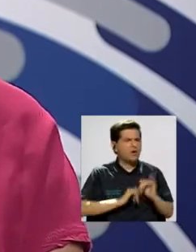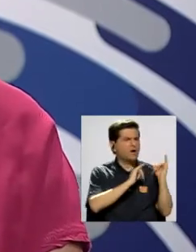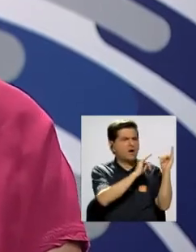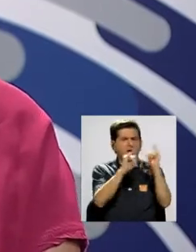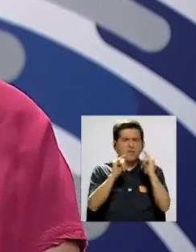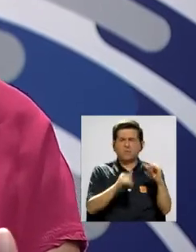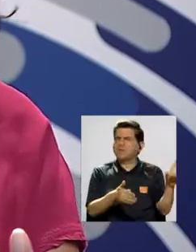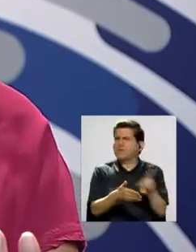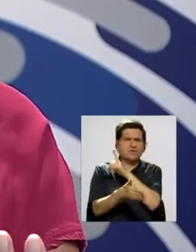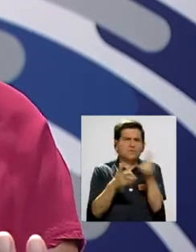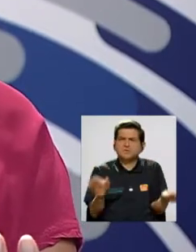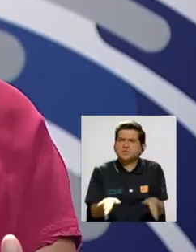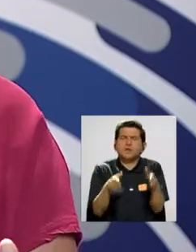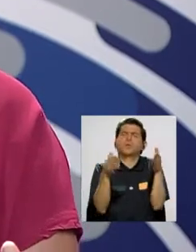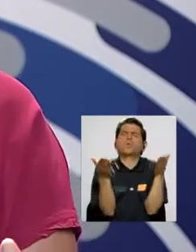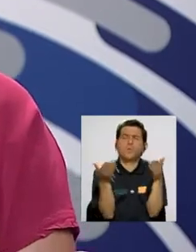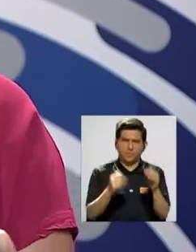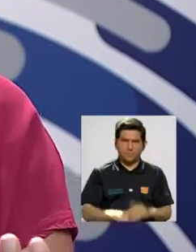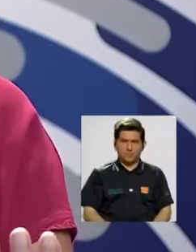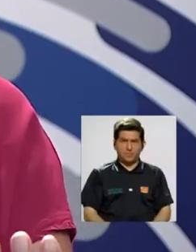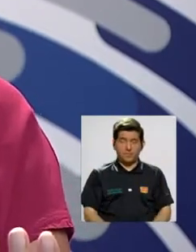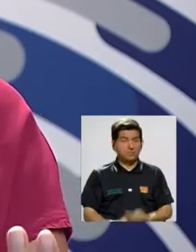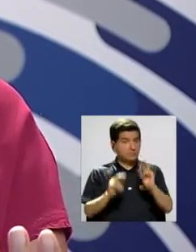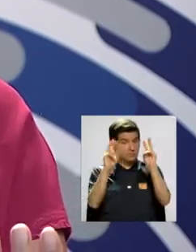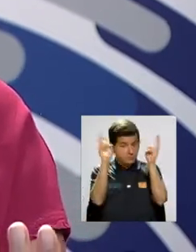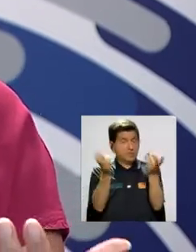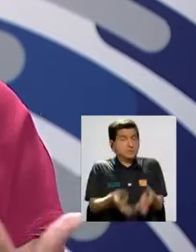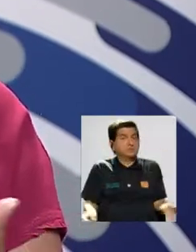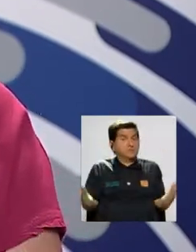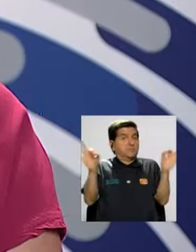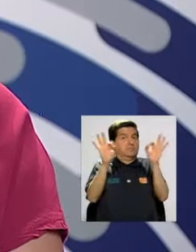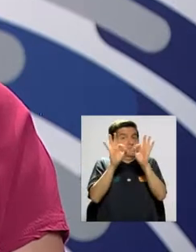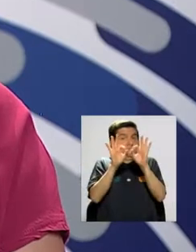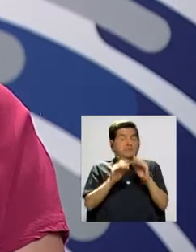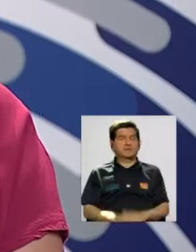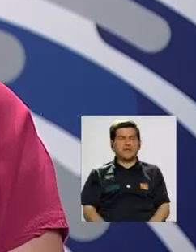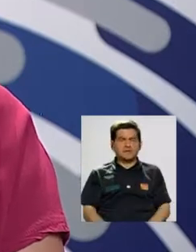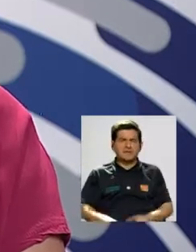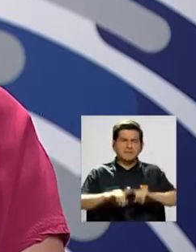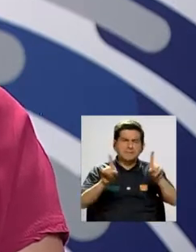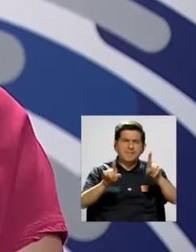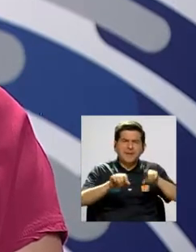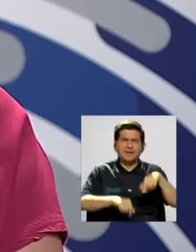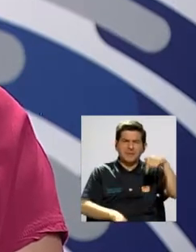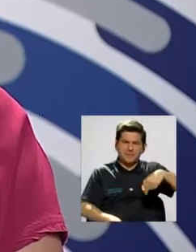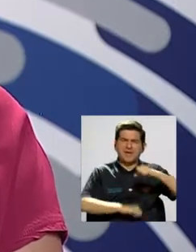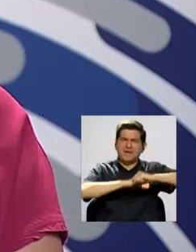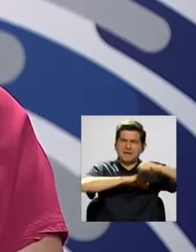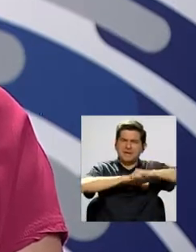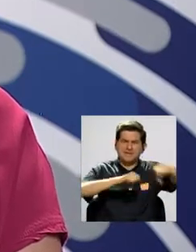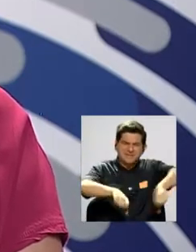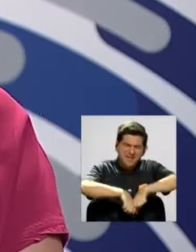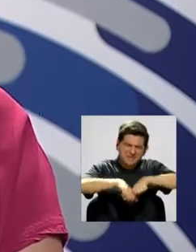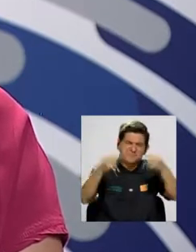no discriminación. Por ejemplo, para mí es uno de los temas claves y que se ha roto en esta campaña. O sea, cómo se han dado